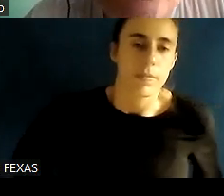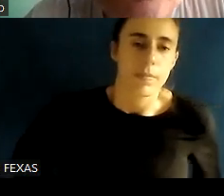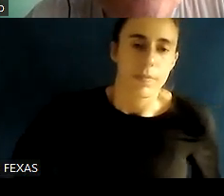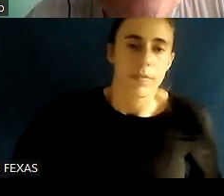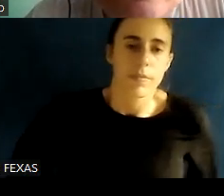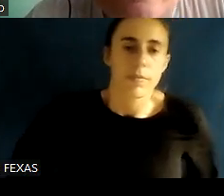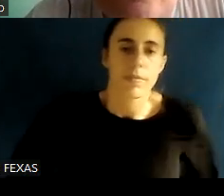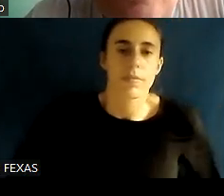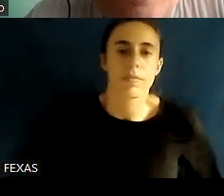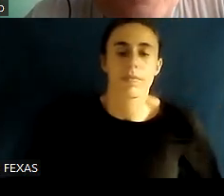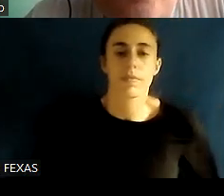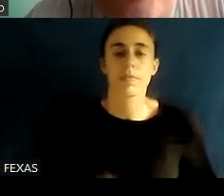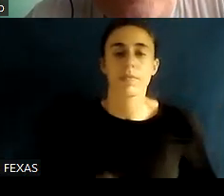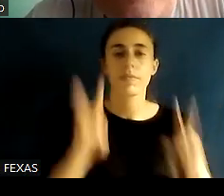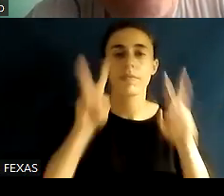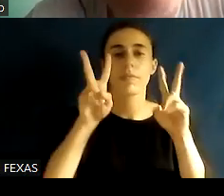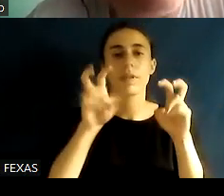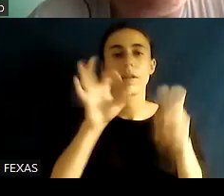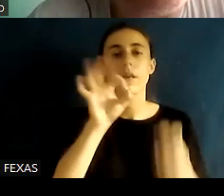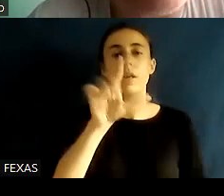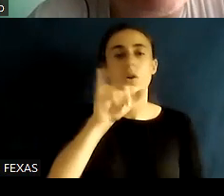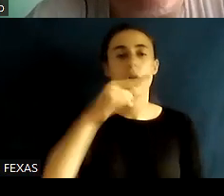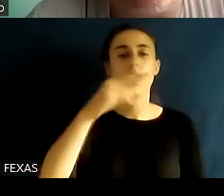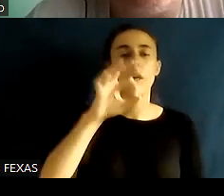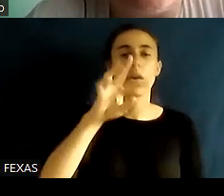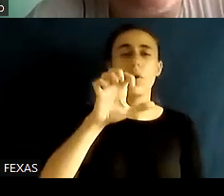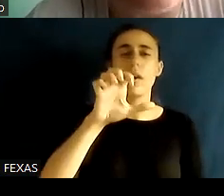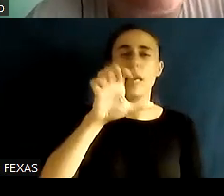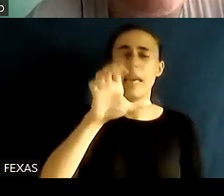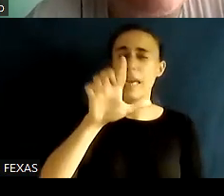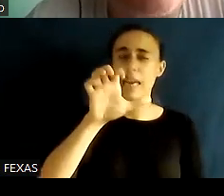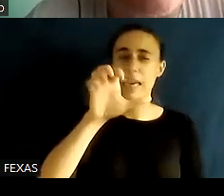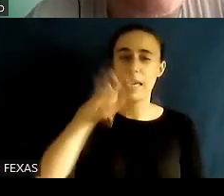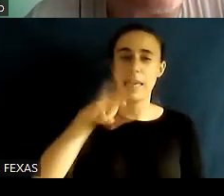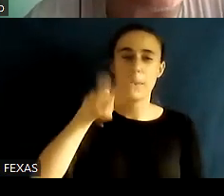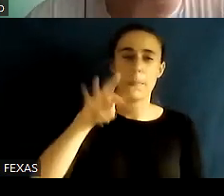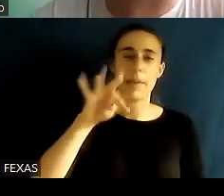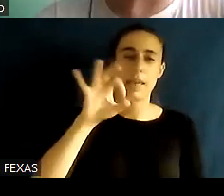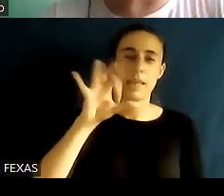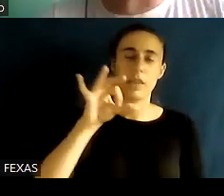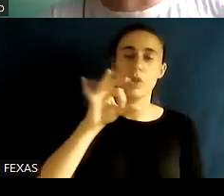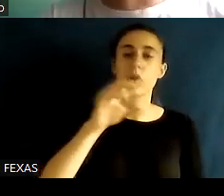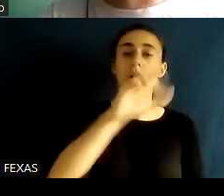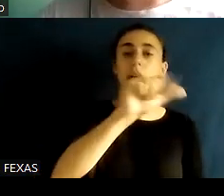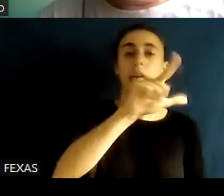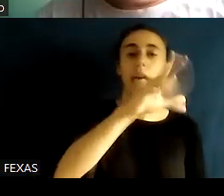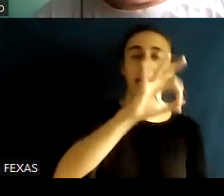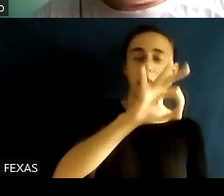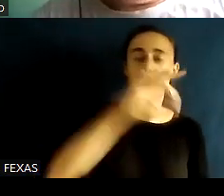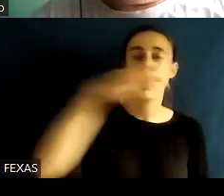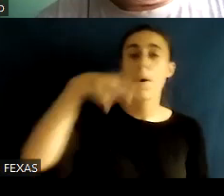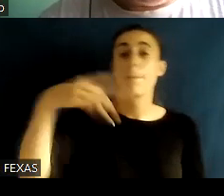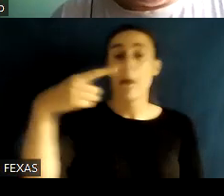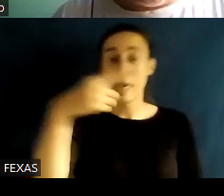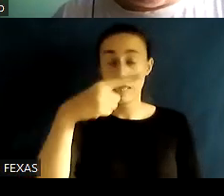respecto a los oligoelementos, el calcio y el magnesio también son protagonistas de nuestras charlas. Sabéis que el calcio y el magnesio